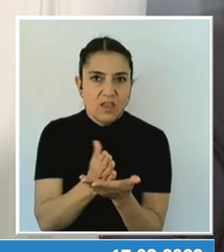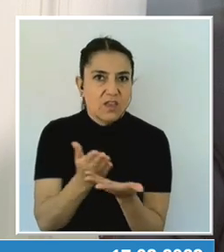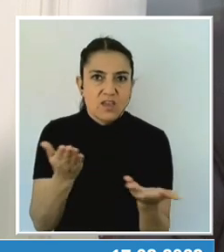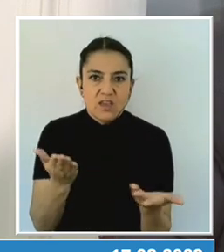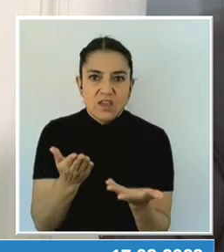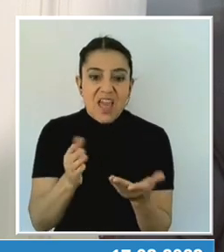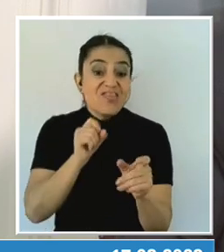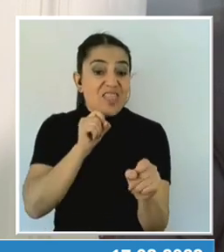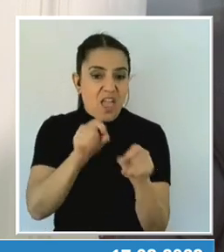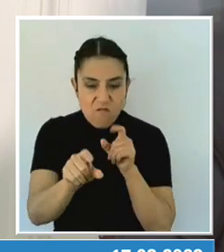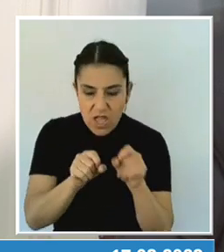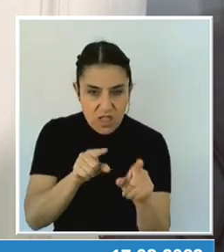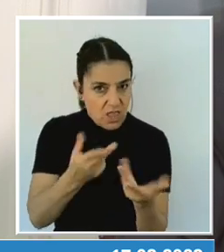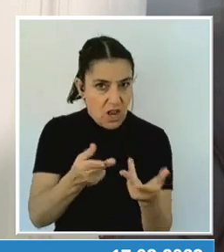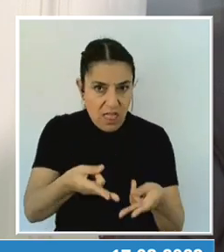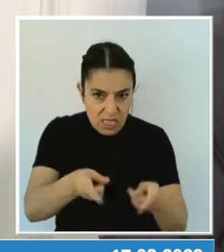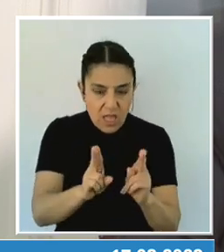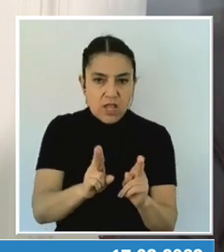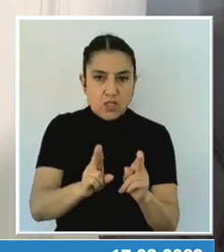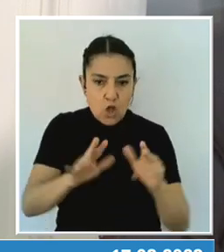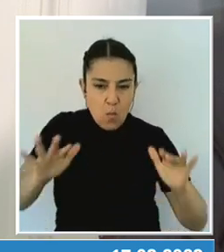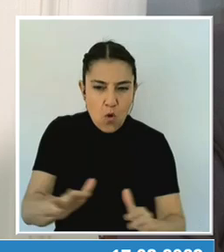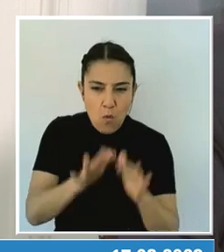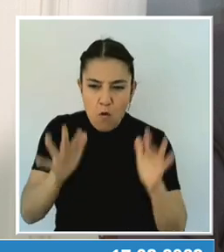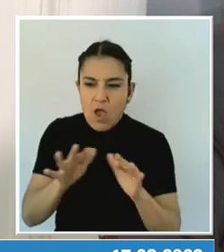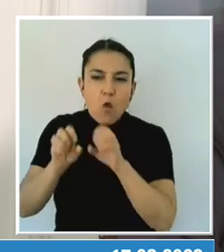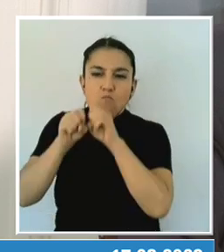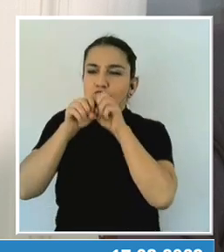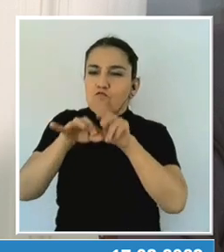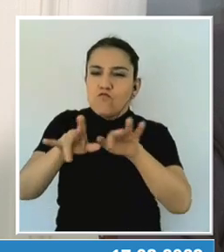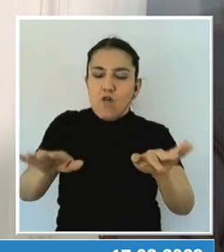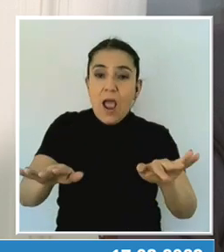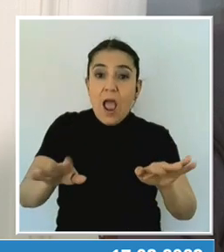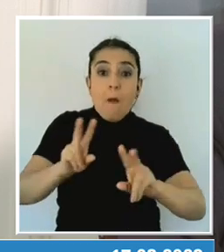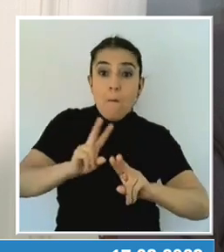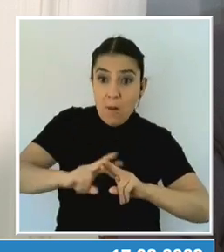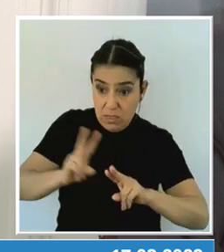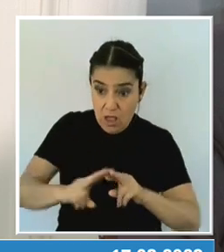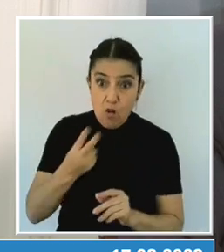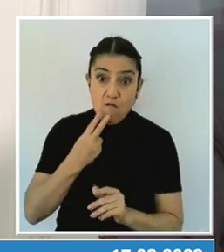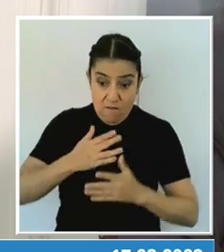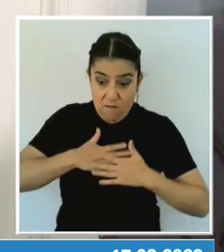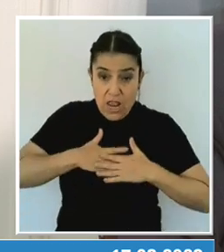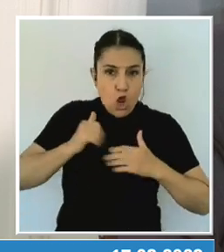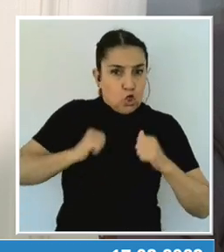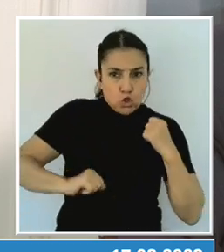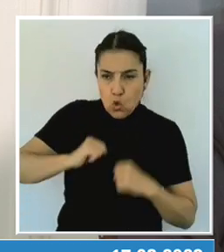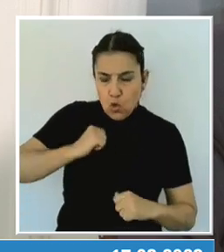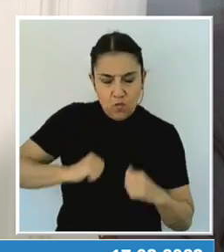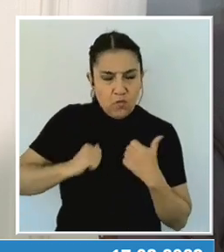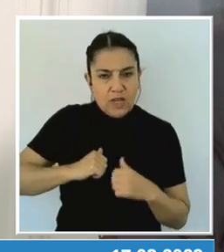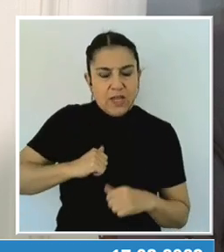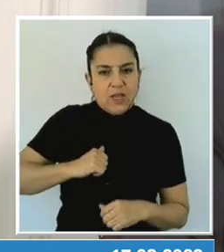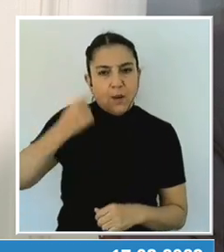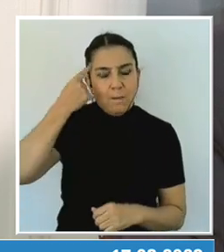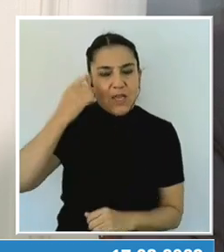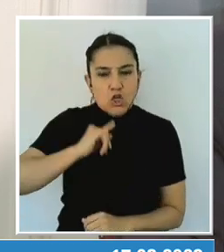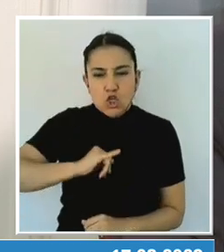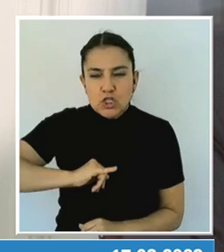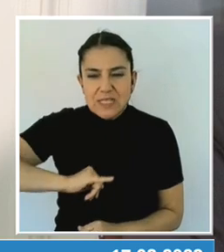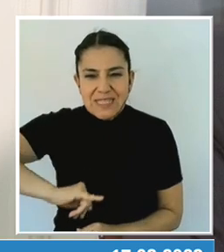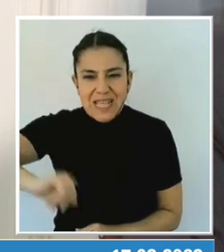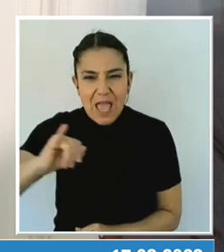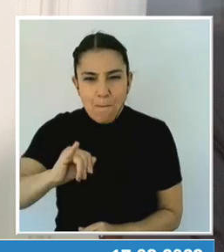defenderlo, promoverlo, practicarlo, a veces sufrirlo, pero siempre estar dispuesto a